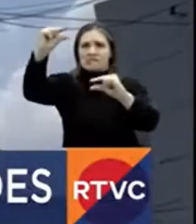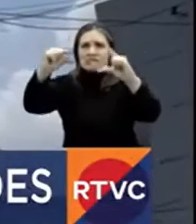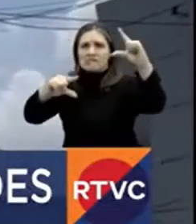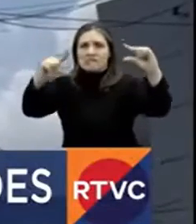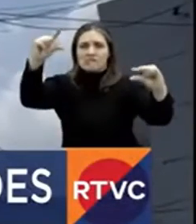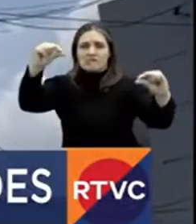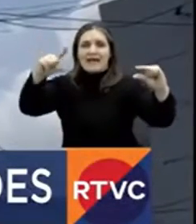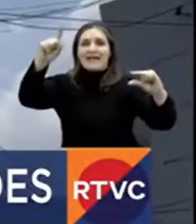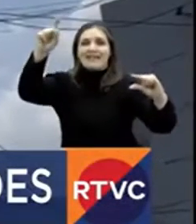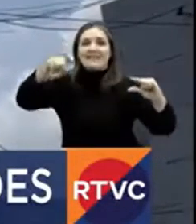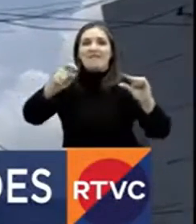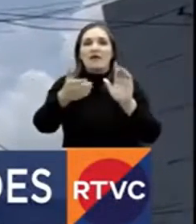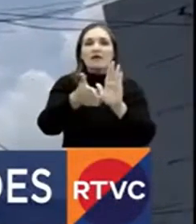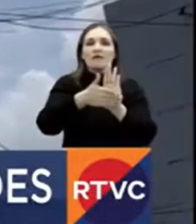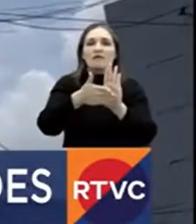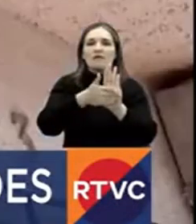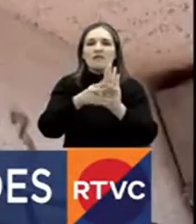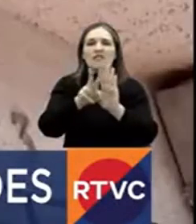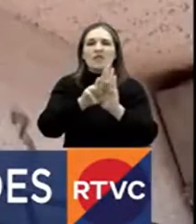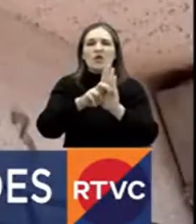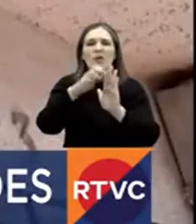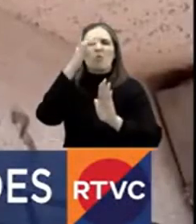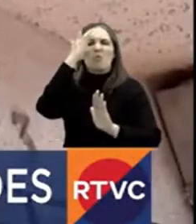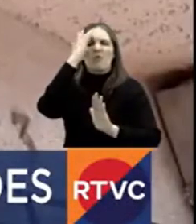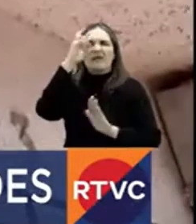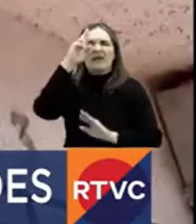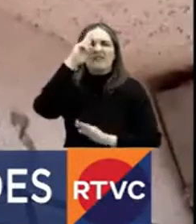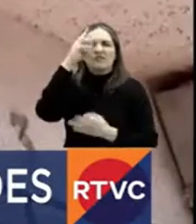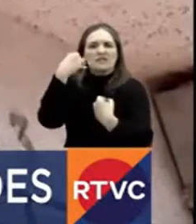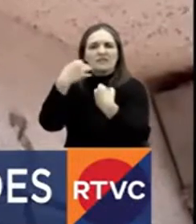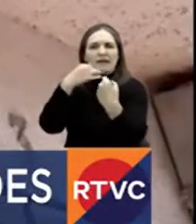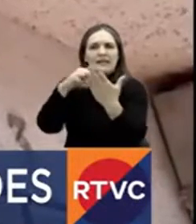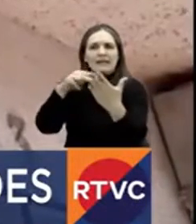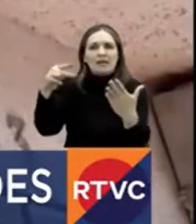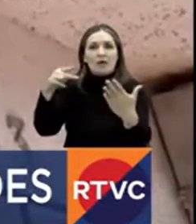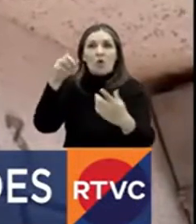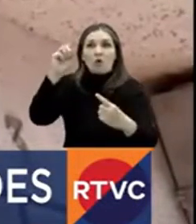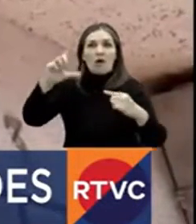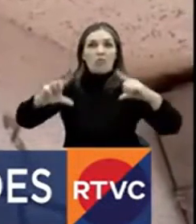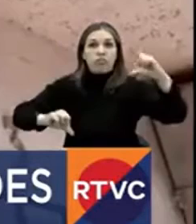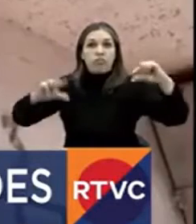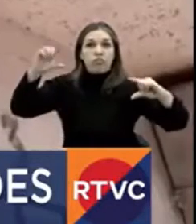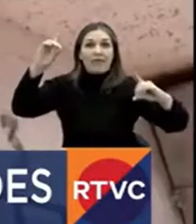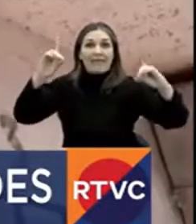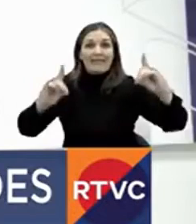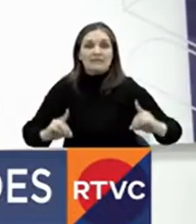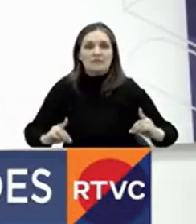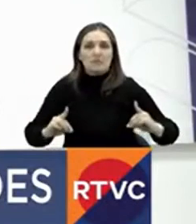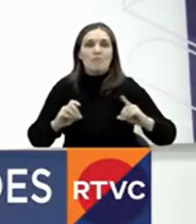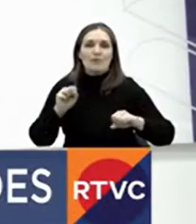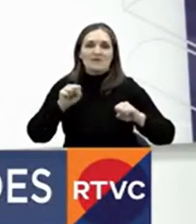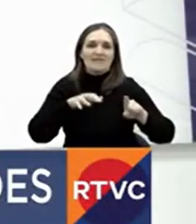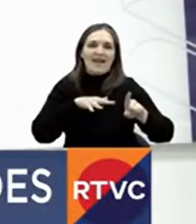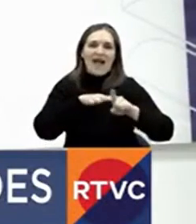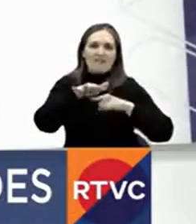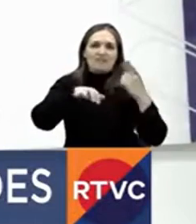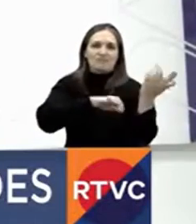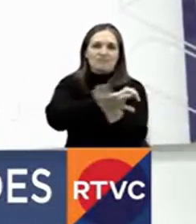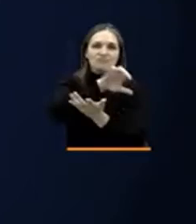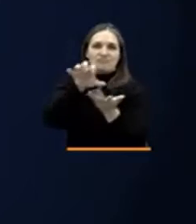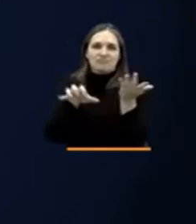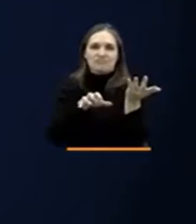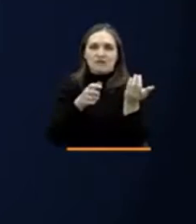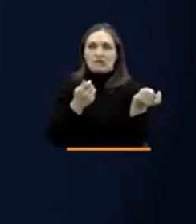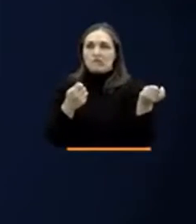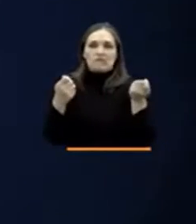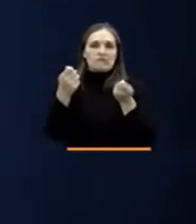consultada en bases teóricas y técnicas. De lo contrario, esto podría afectar la estabilidad del mercado.